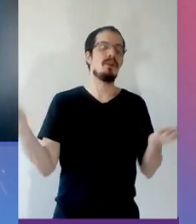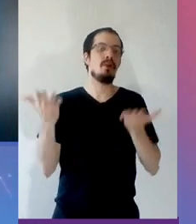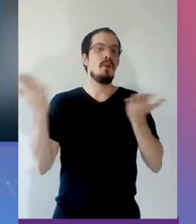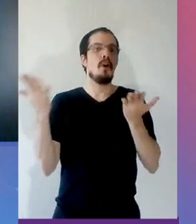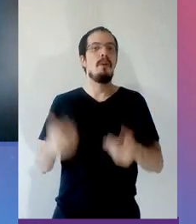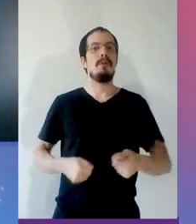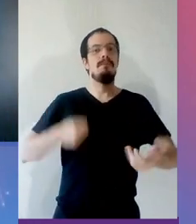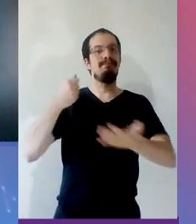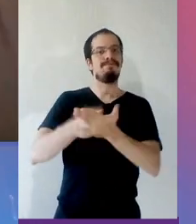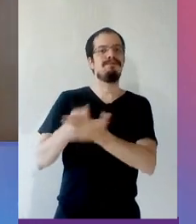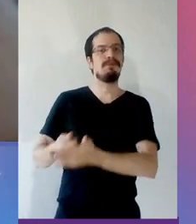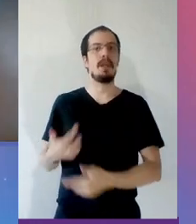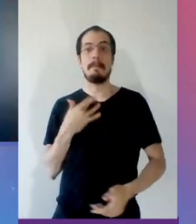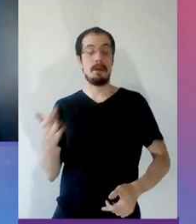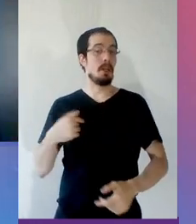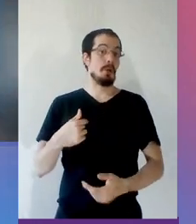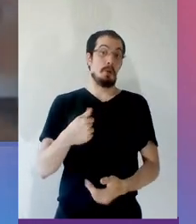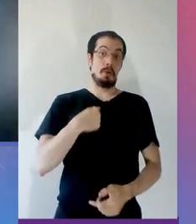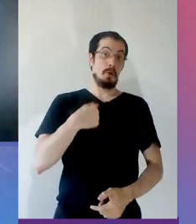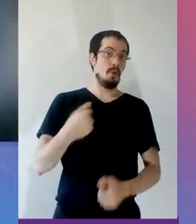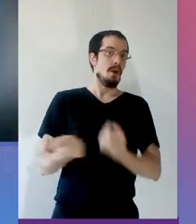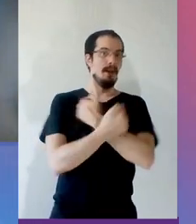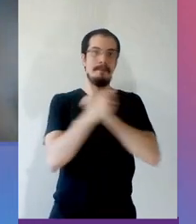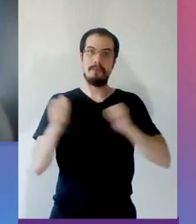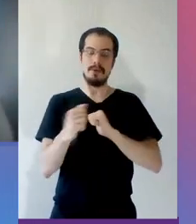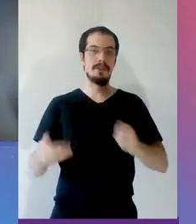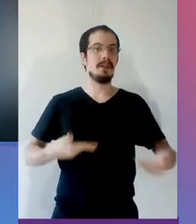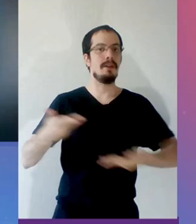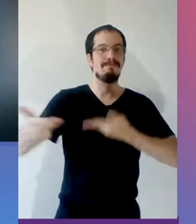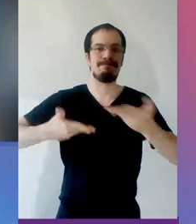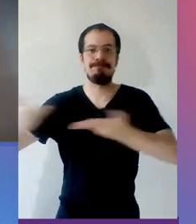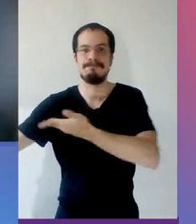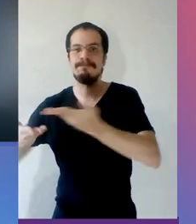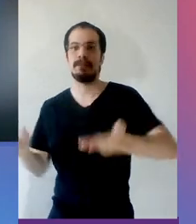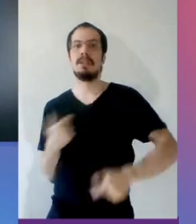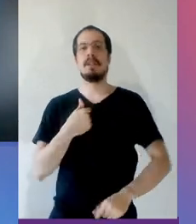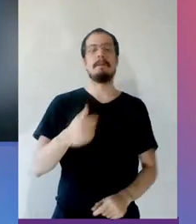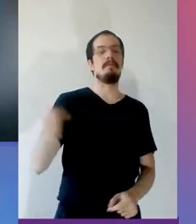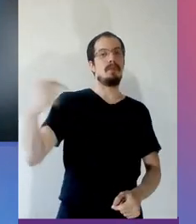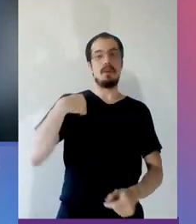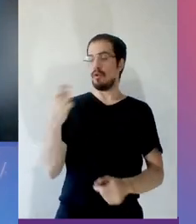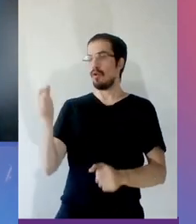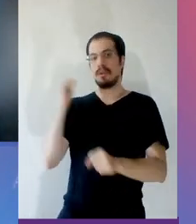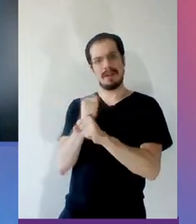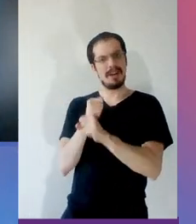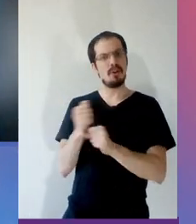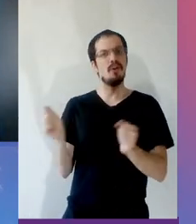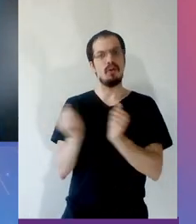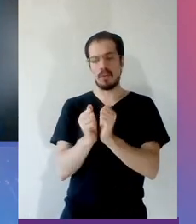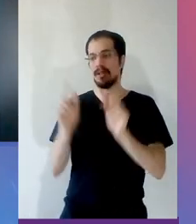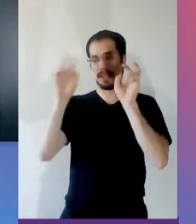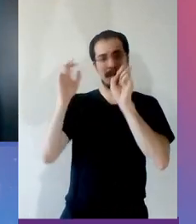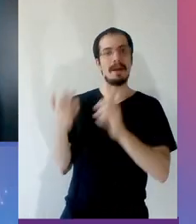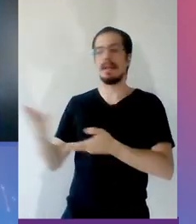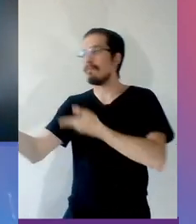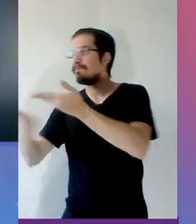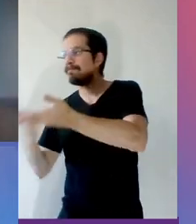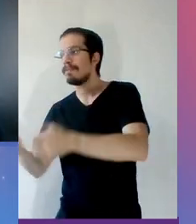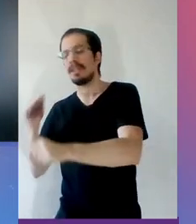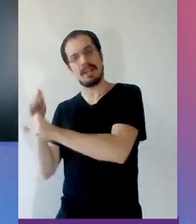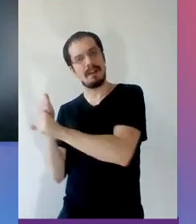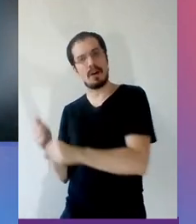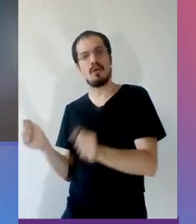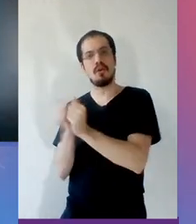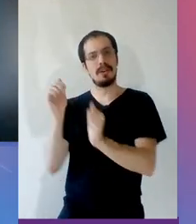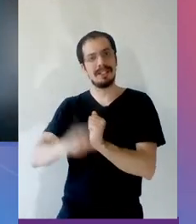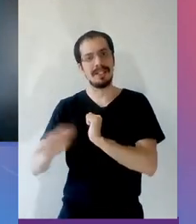porque en el fondo también, o sea, yo trabajo en la pesquisa y la prevención, en el fondo, intervención temprana, por lo tanto, en el fondo, tengo clarísimo